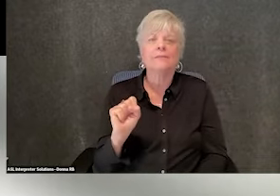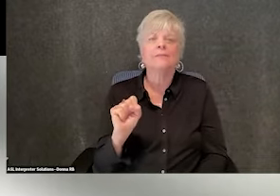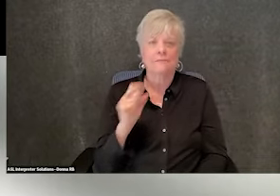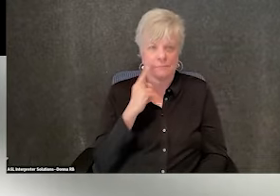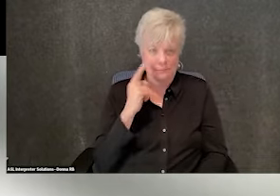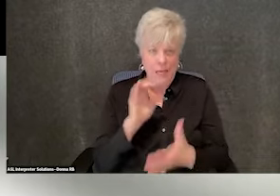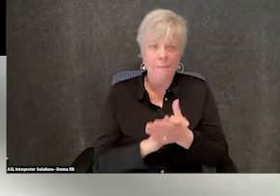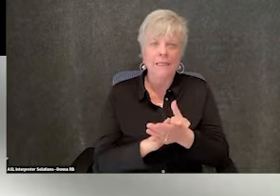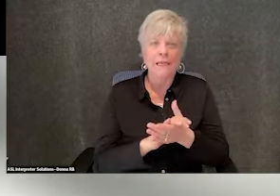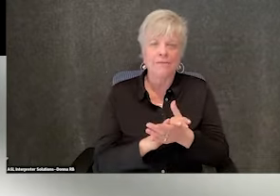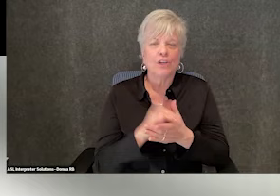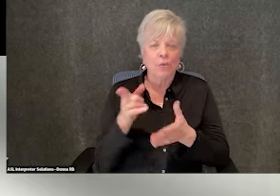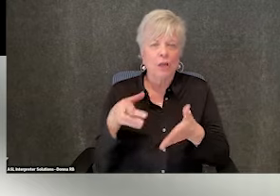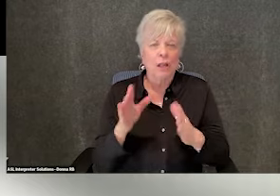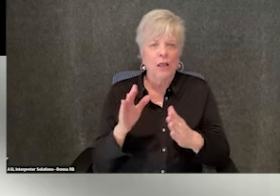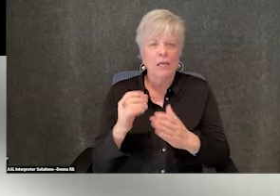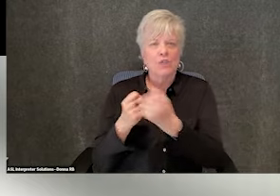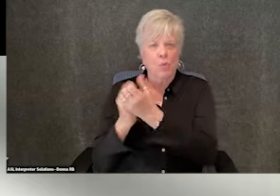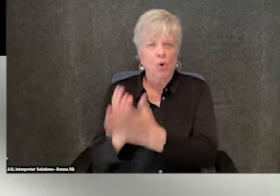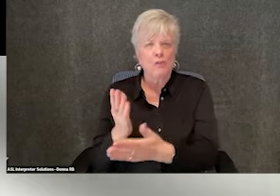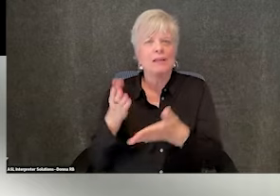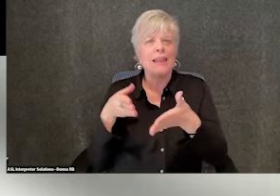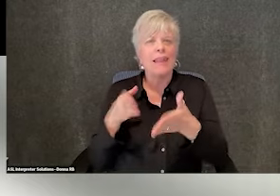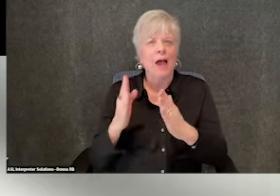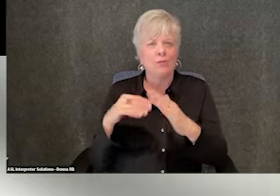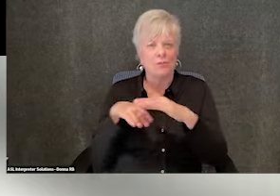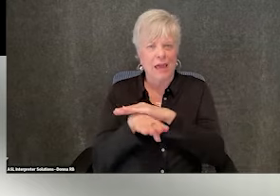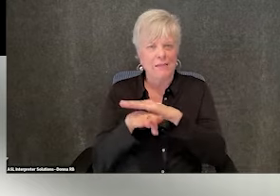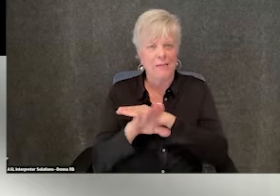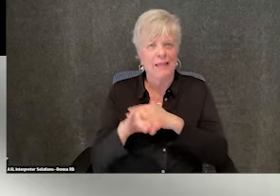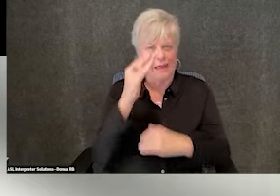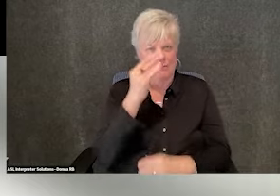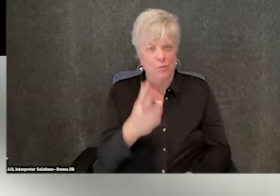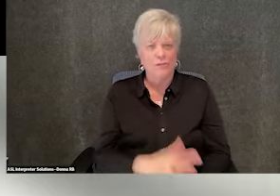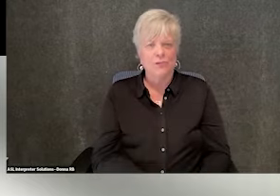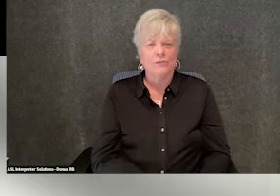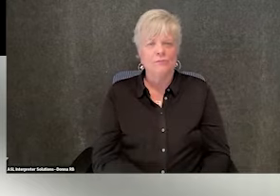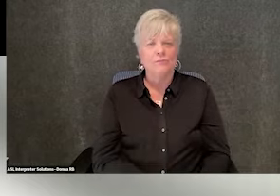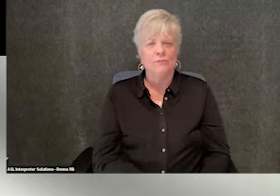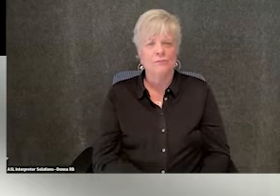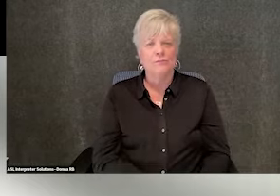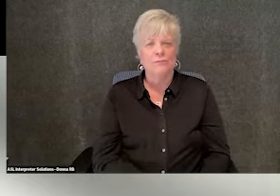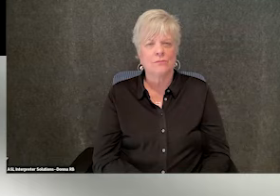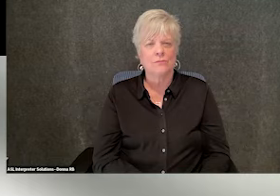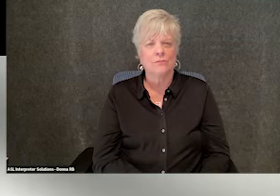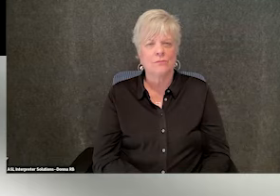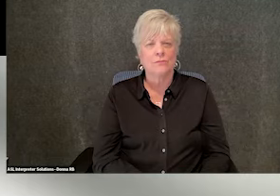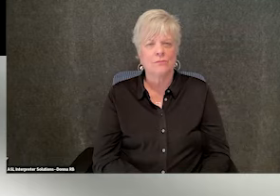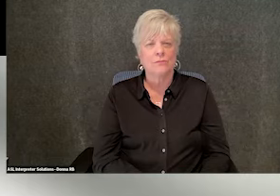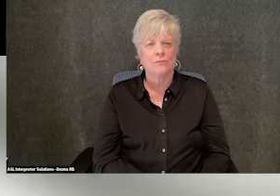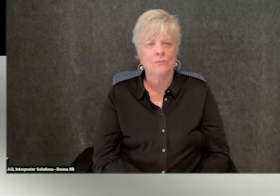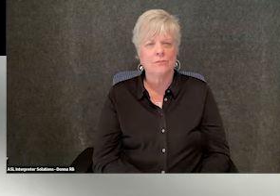si uno puede pedir información sobre seguro de salud para esa persona, yo creo que eso